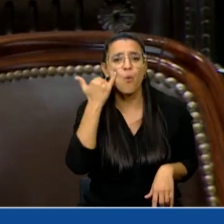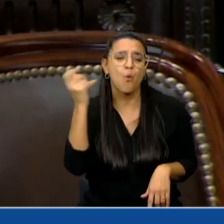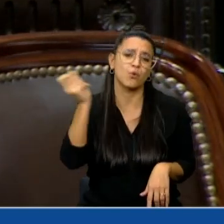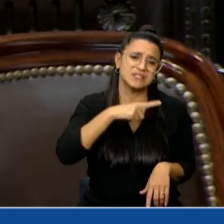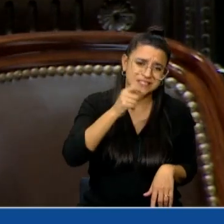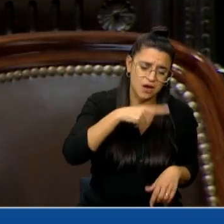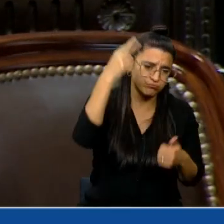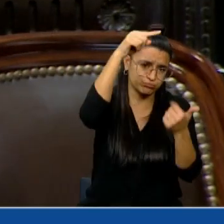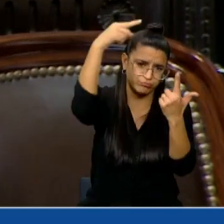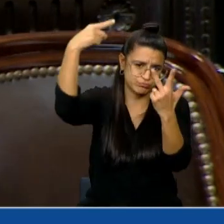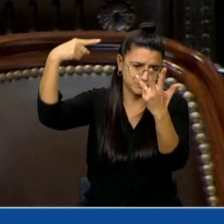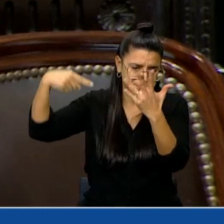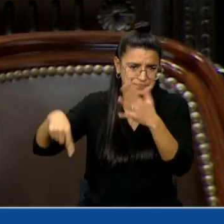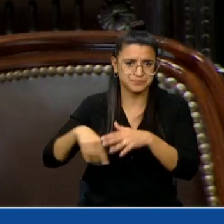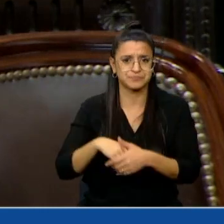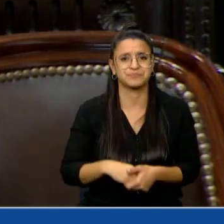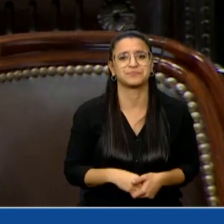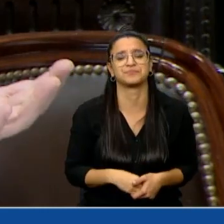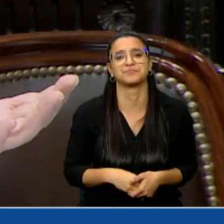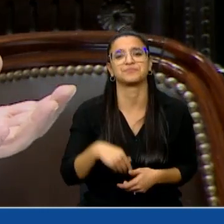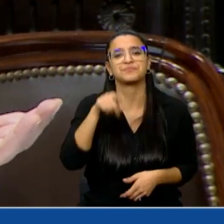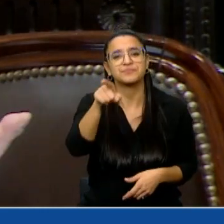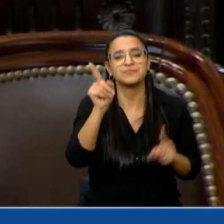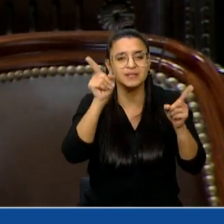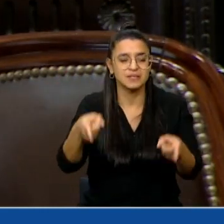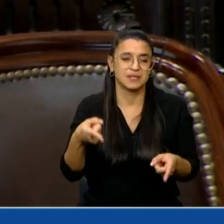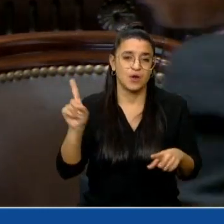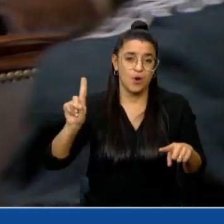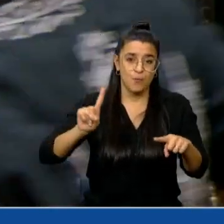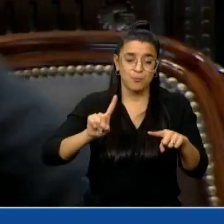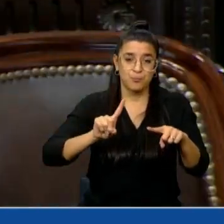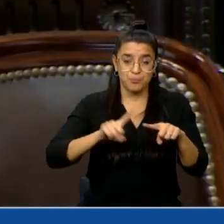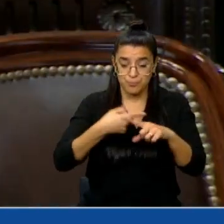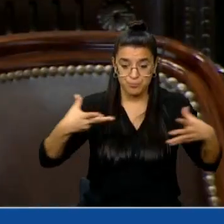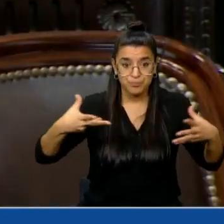Chaco, representantes. Y el marco político